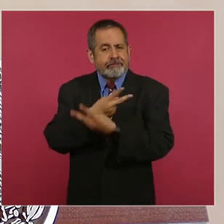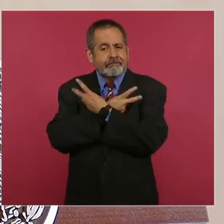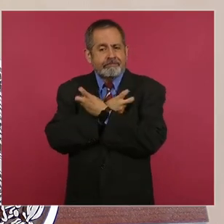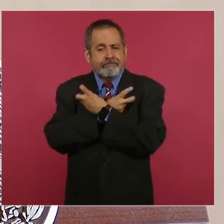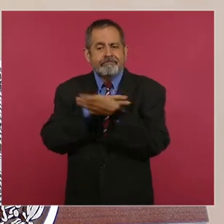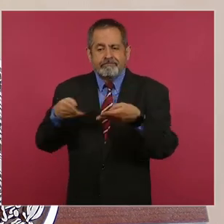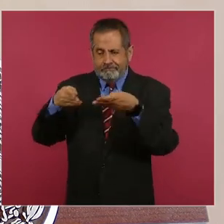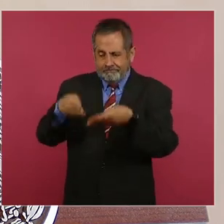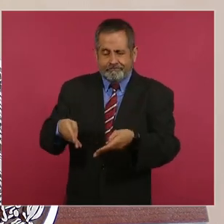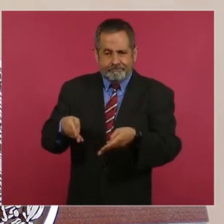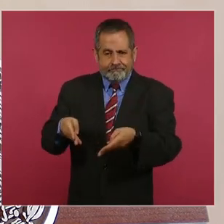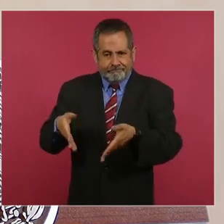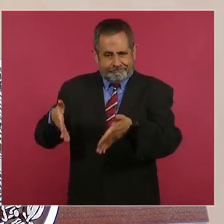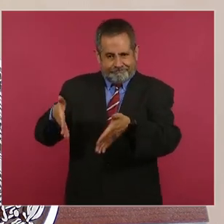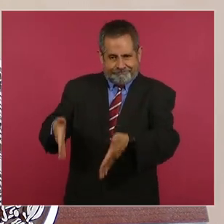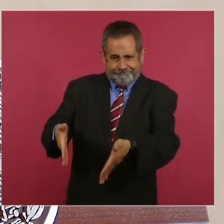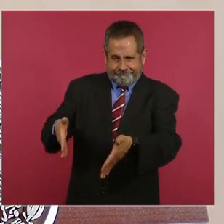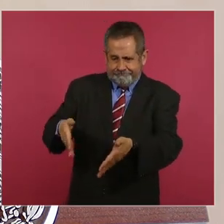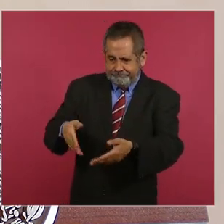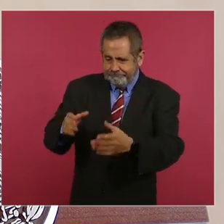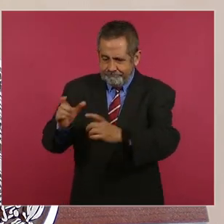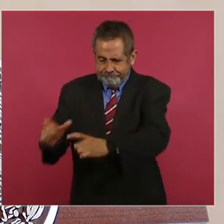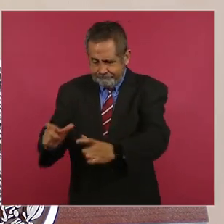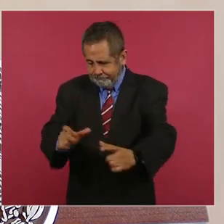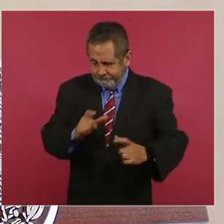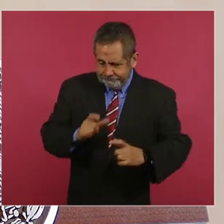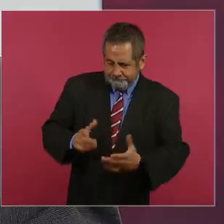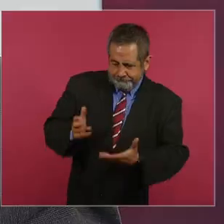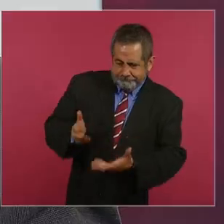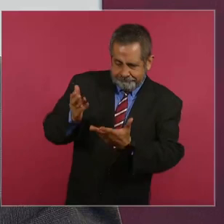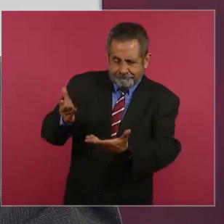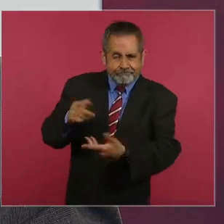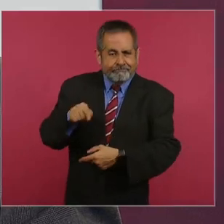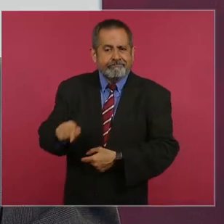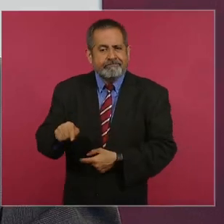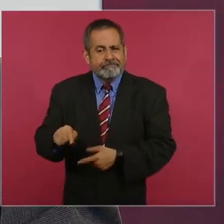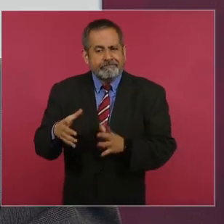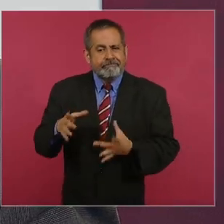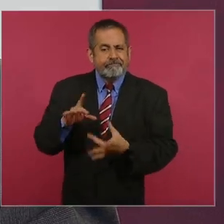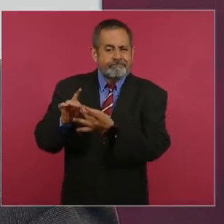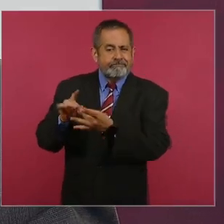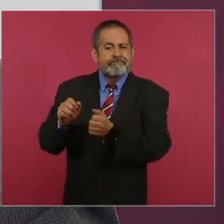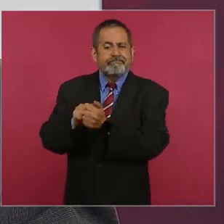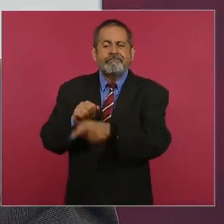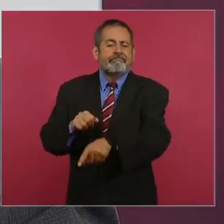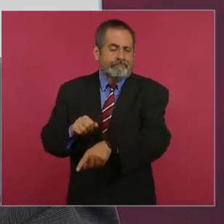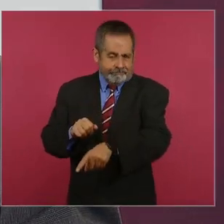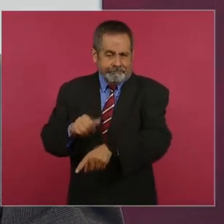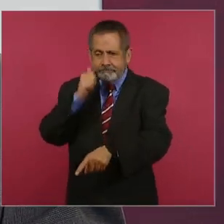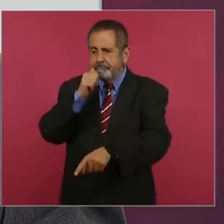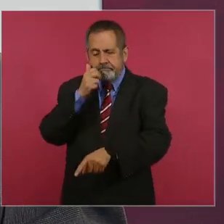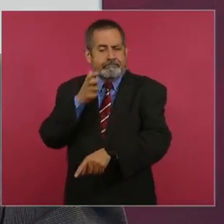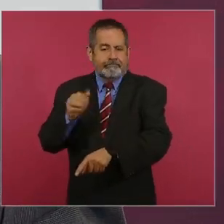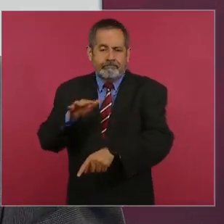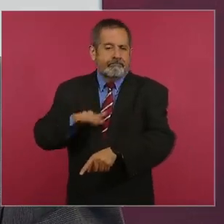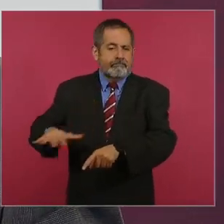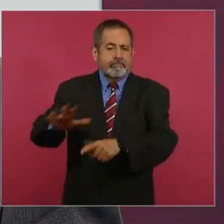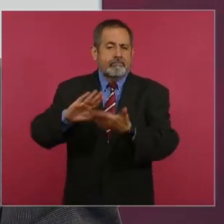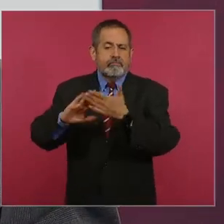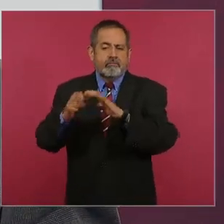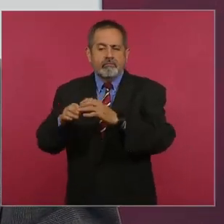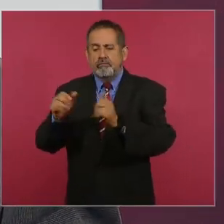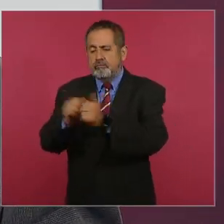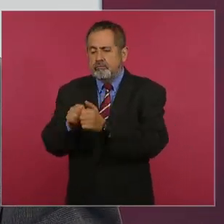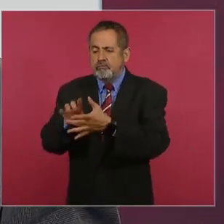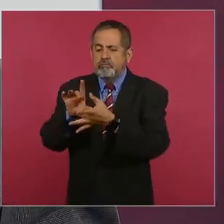que tienen por supuesto que ver inmensamente con este vínculo que mantienen las comunidades con sus